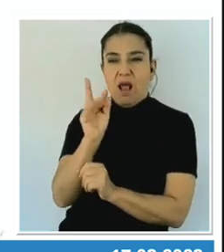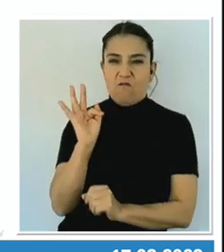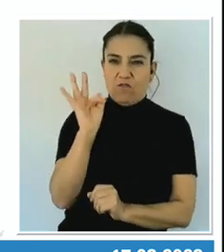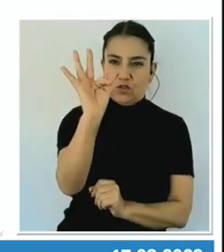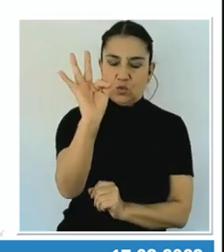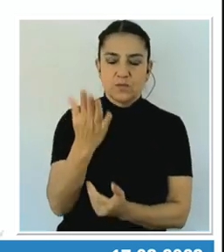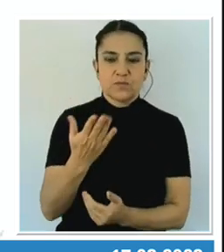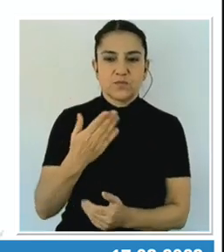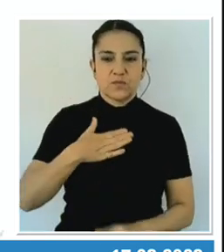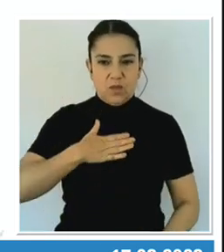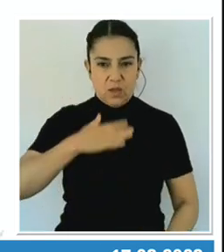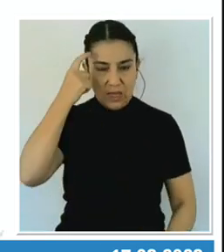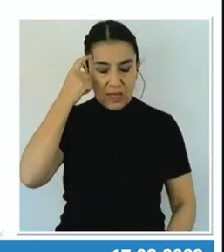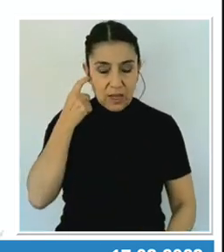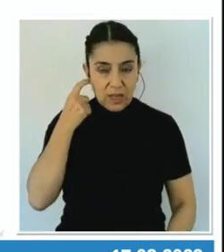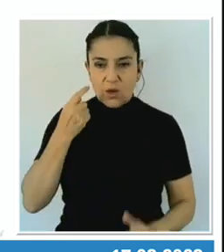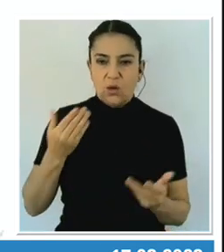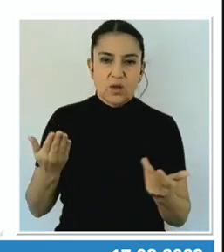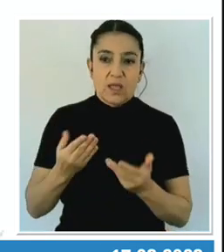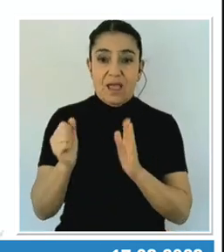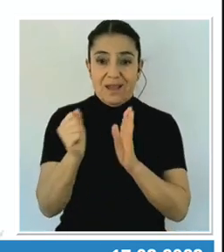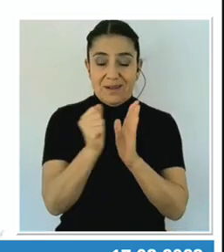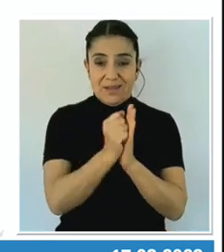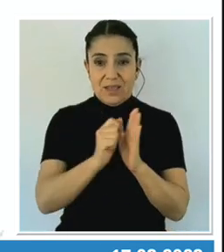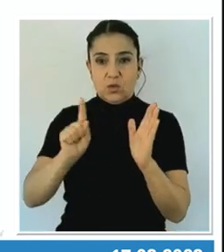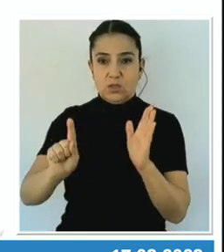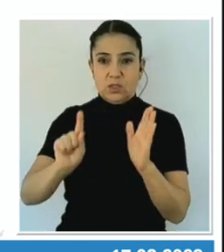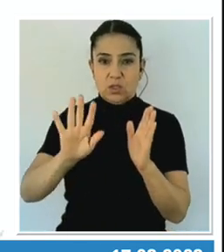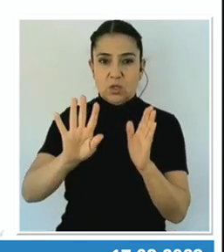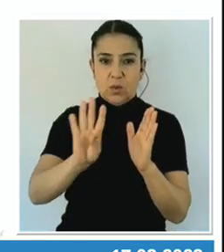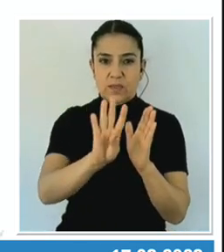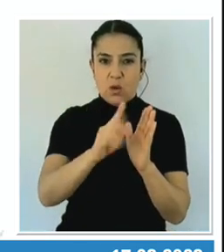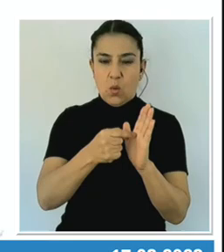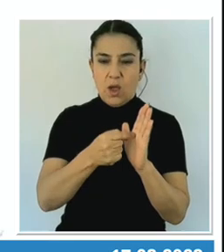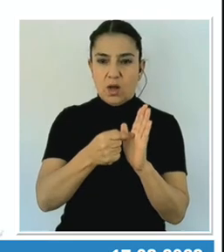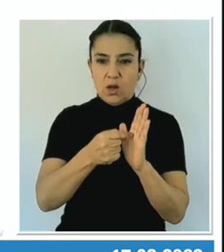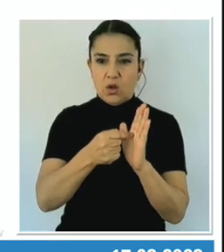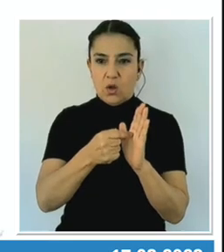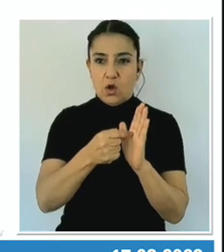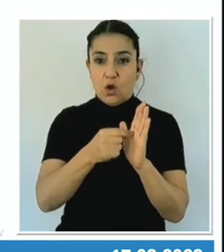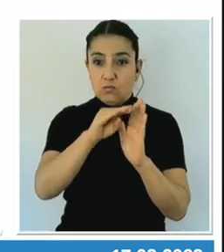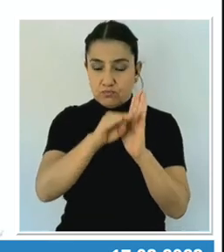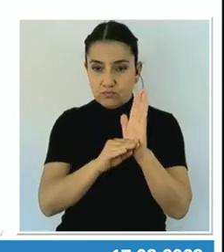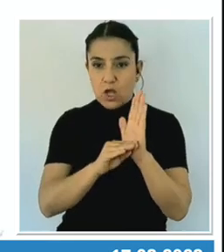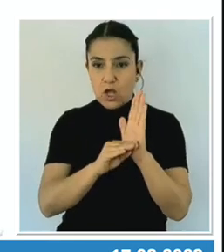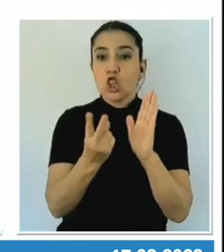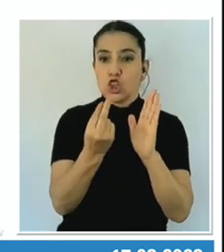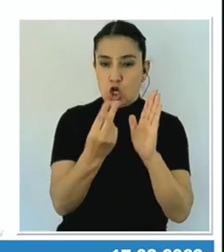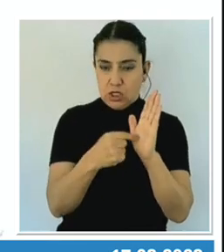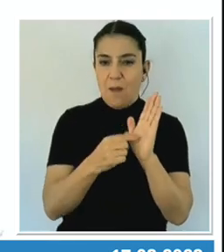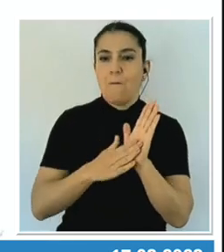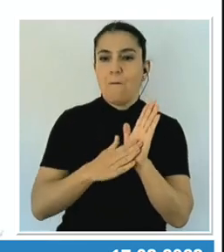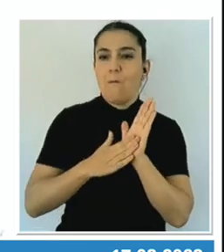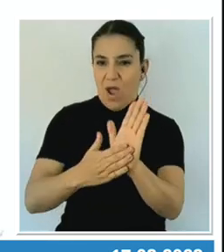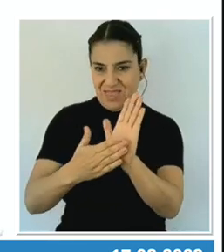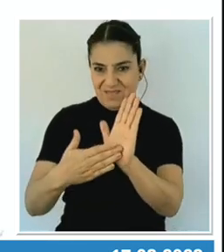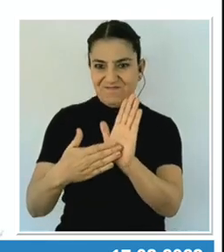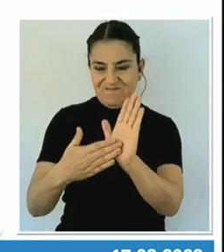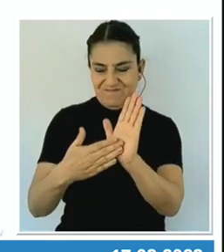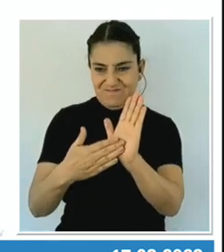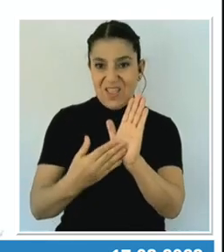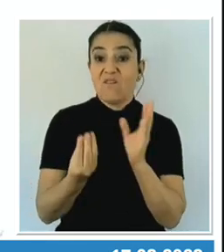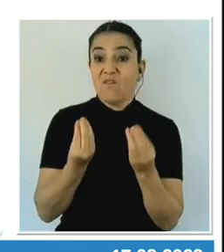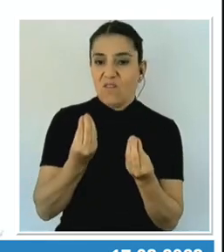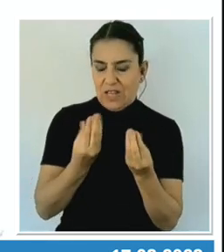que el artículo 154 en su numeral 12 refleja bien esta cuestión, ¿no? Cuando establece